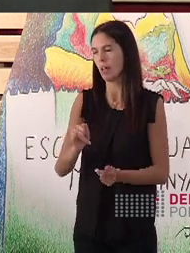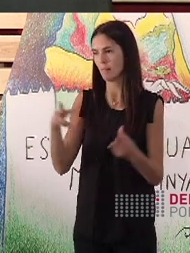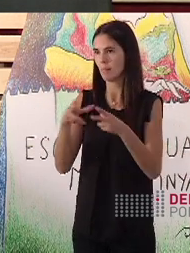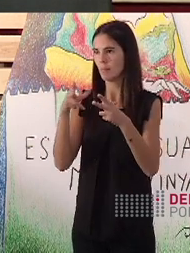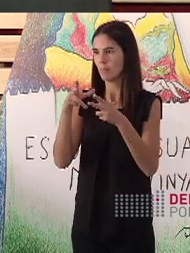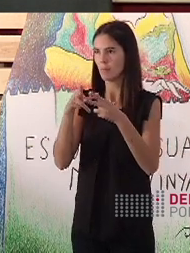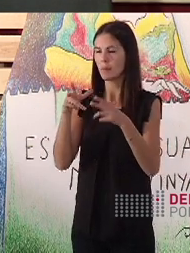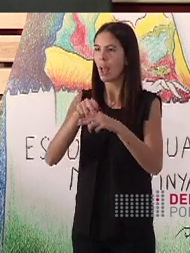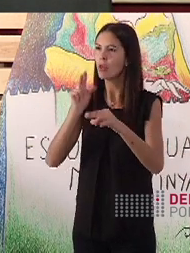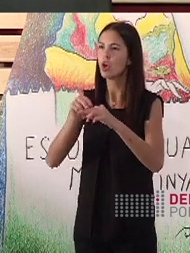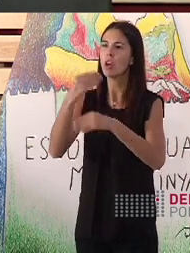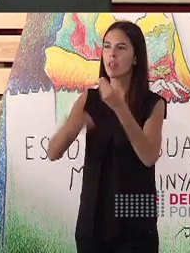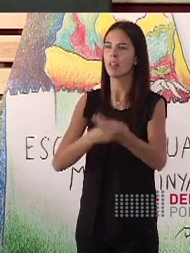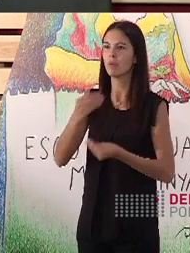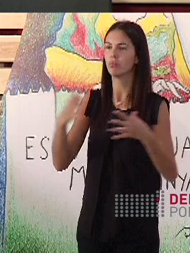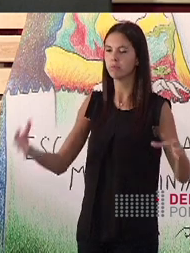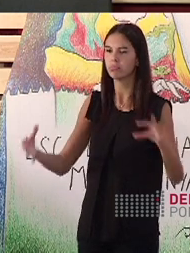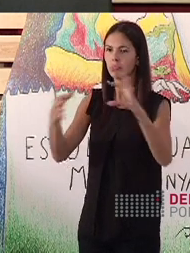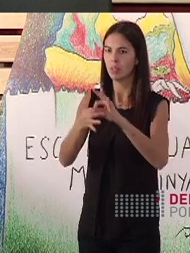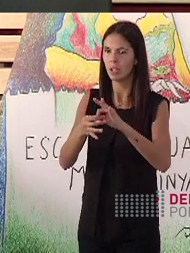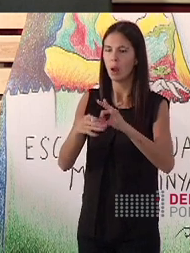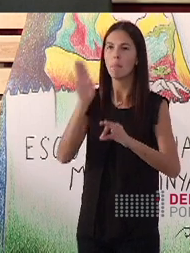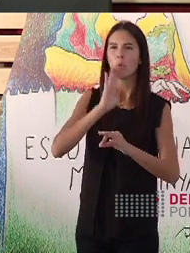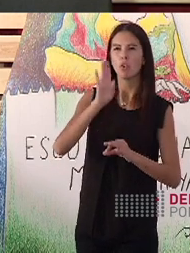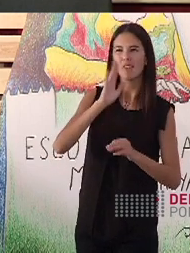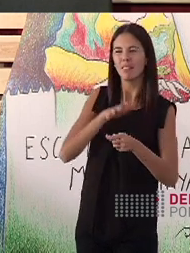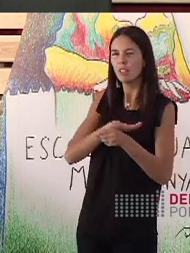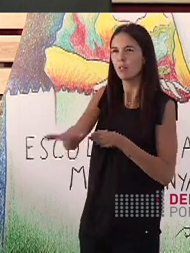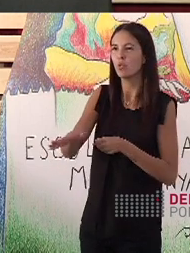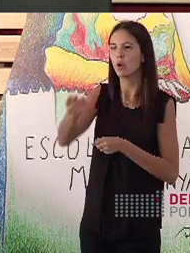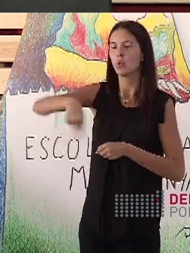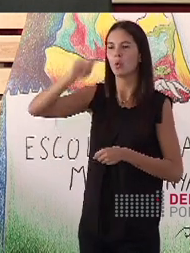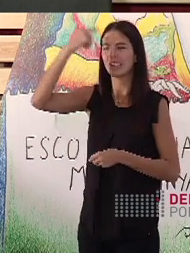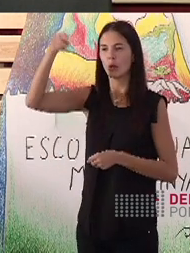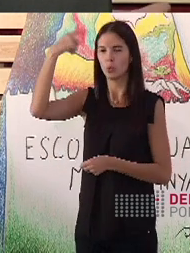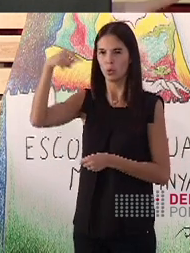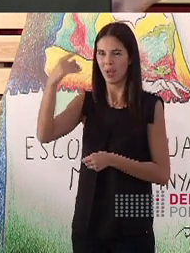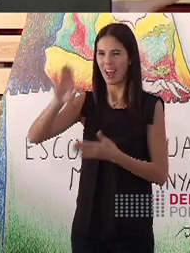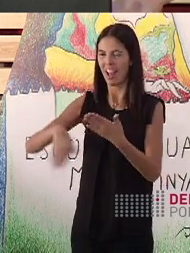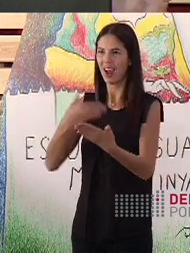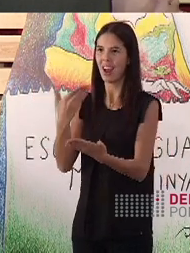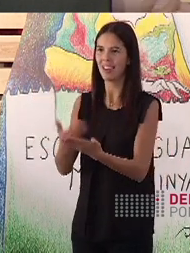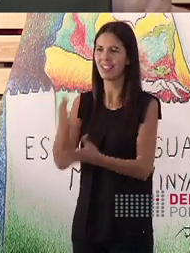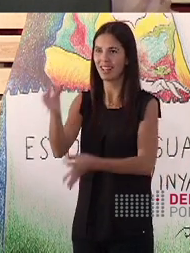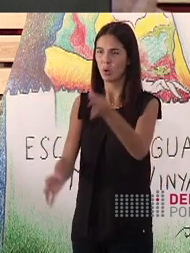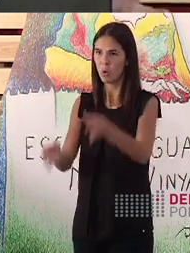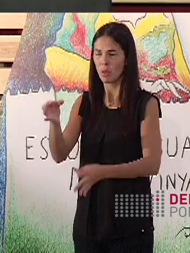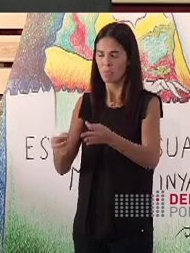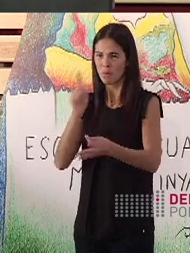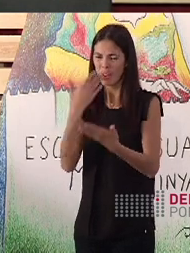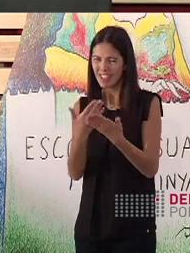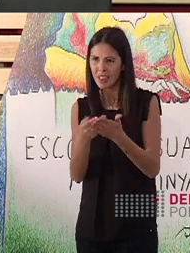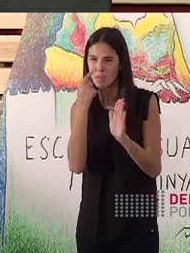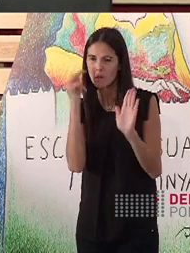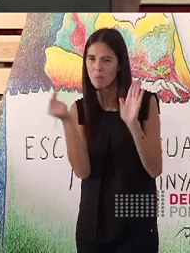precisamente cuál es la implicación absoluta de la pornografía de nuestra cultura tan pornificada que hasta en sentencias judiciales nos encontramos